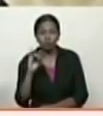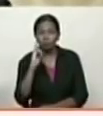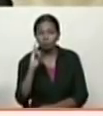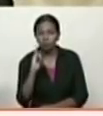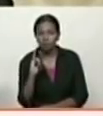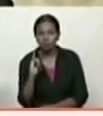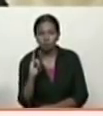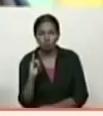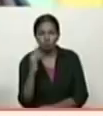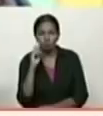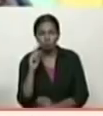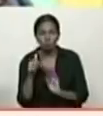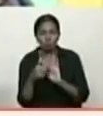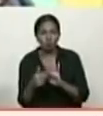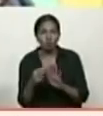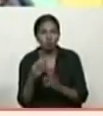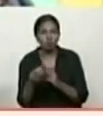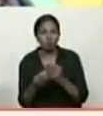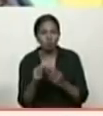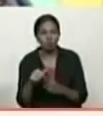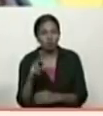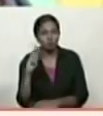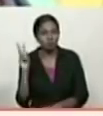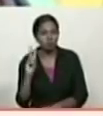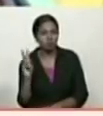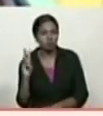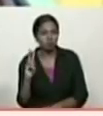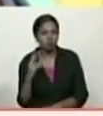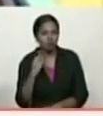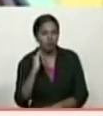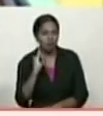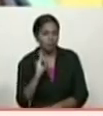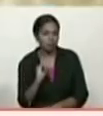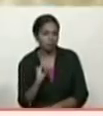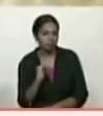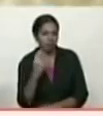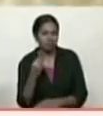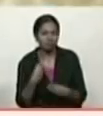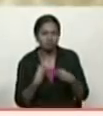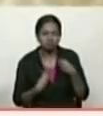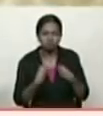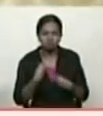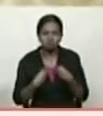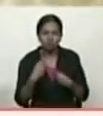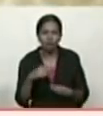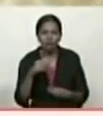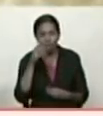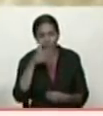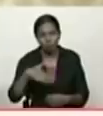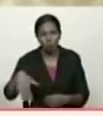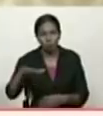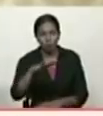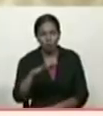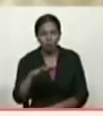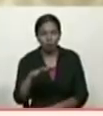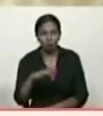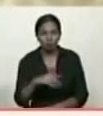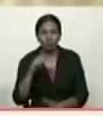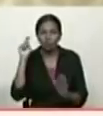la estrategia de la oposición venezolana y dice que no le parece la más adecuada, que hacer sufrir al pueblo a partir de sanciones, a